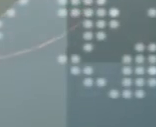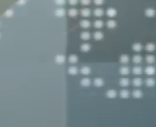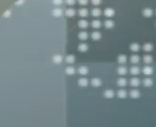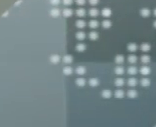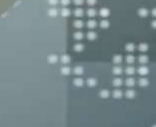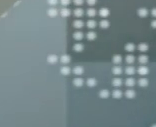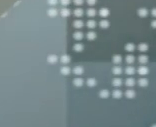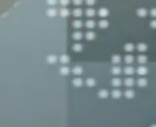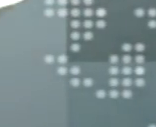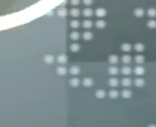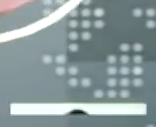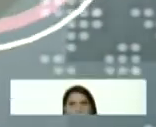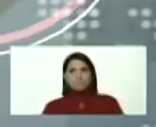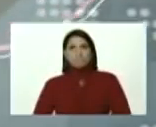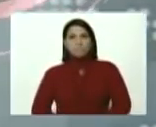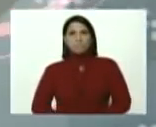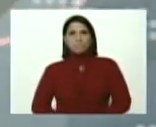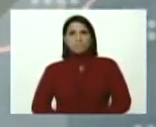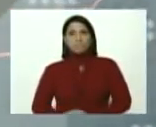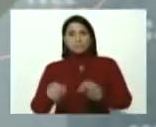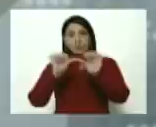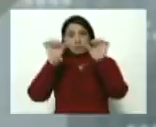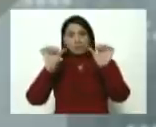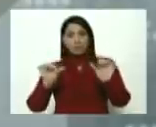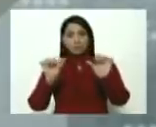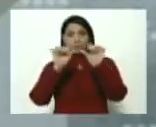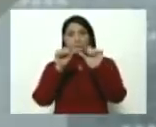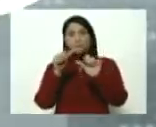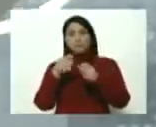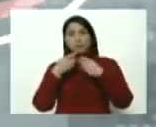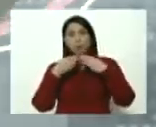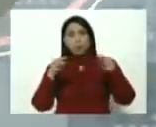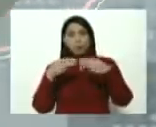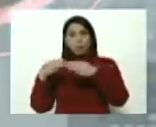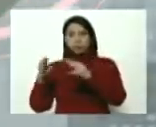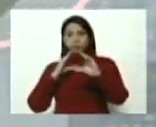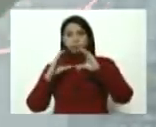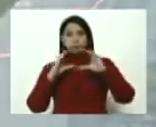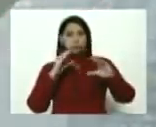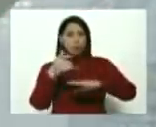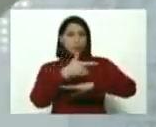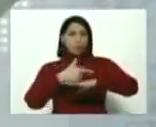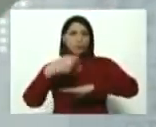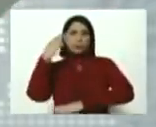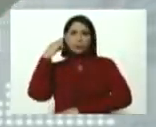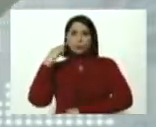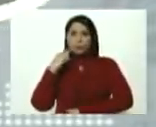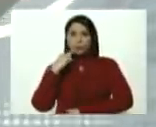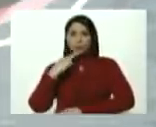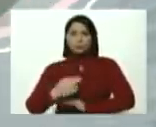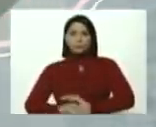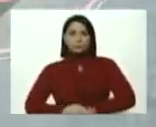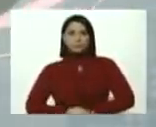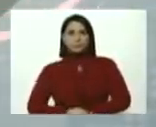y de la red del sistema público de comunicaciones del gobierno bolivariano.